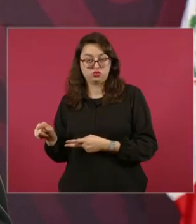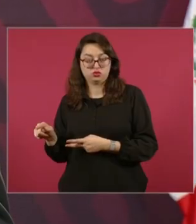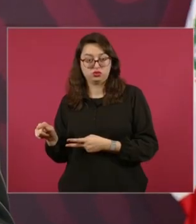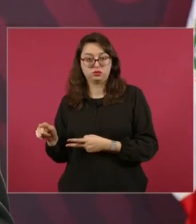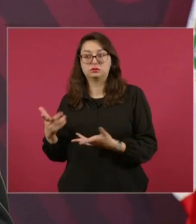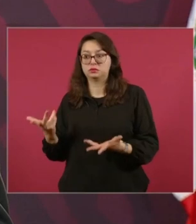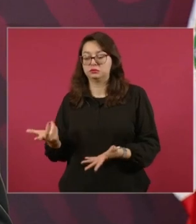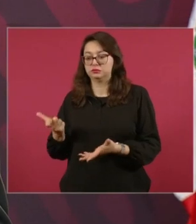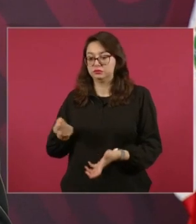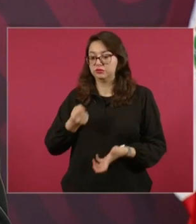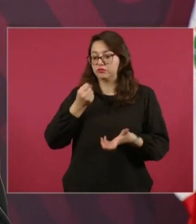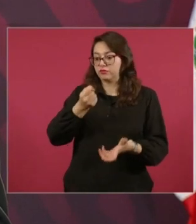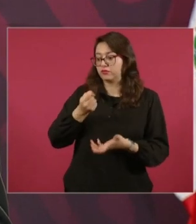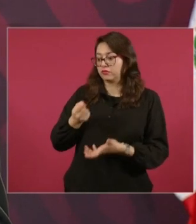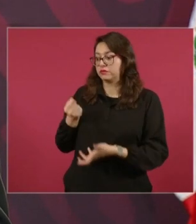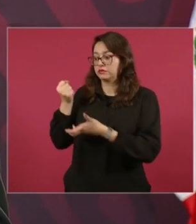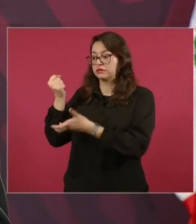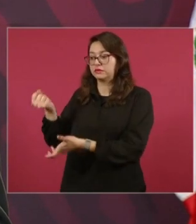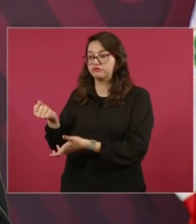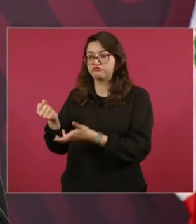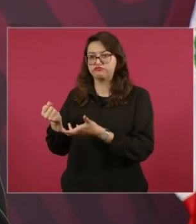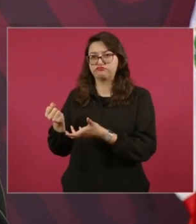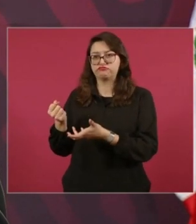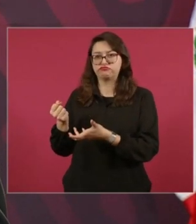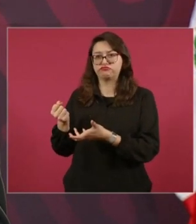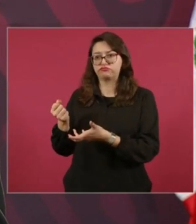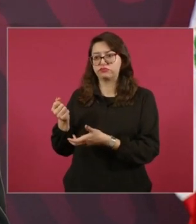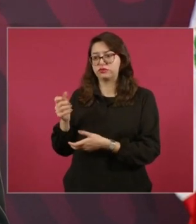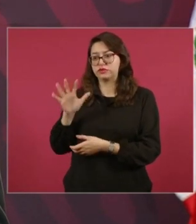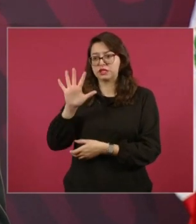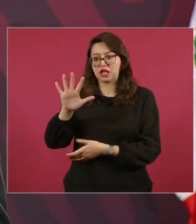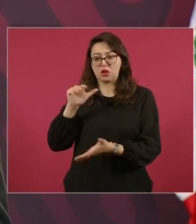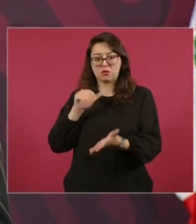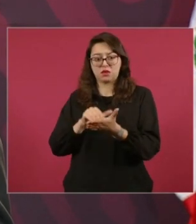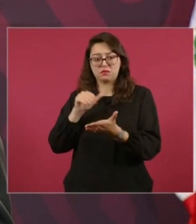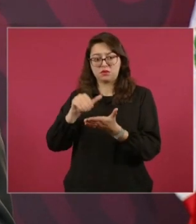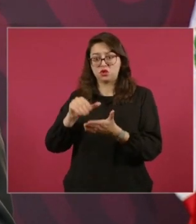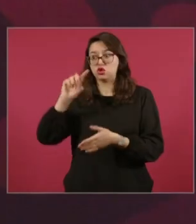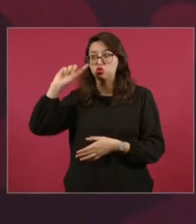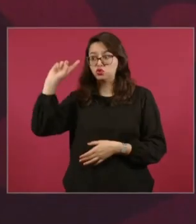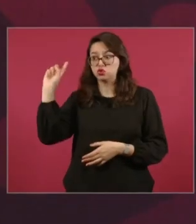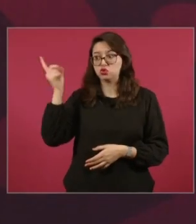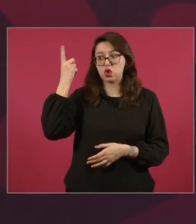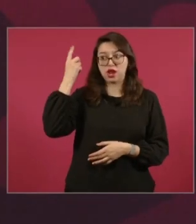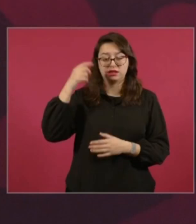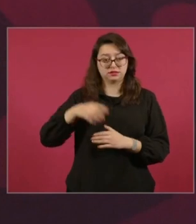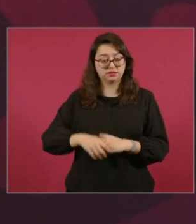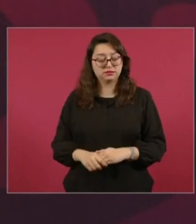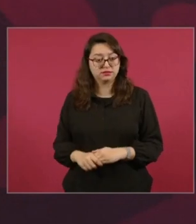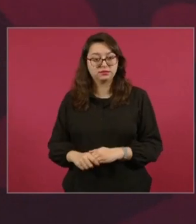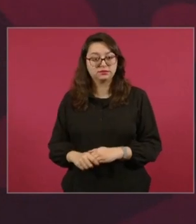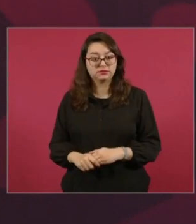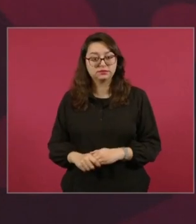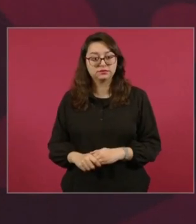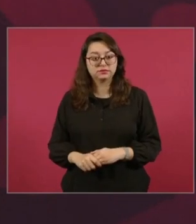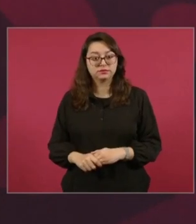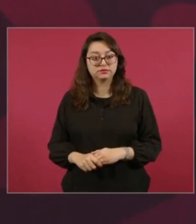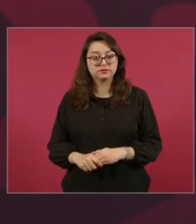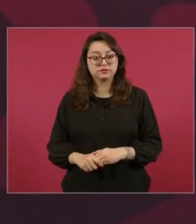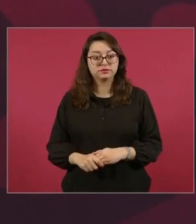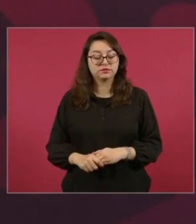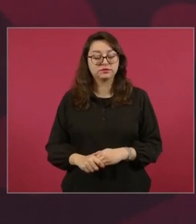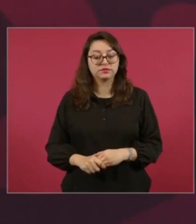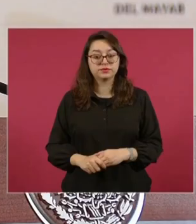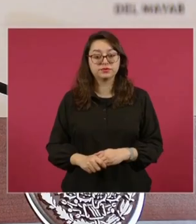inversiones de alrededor de 5 mil millones de dólares. Si les